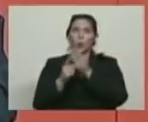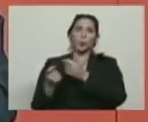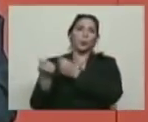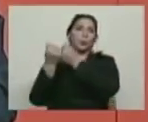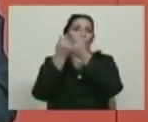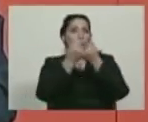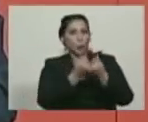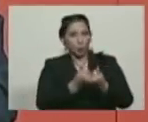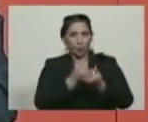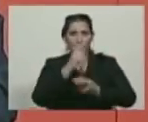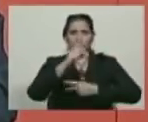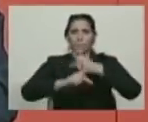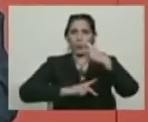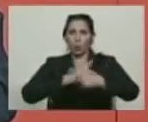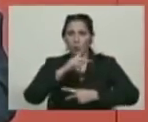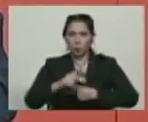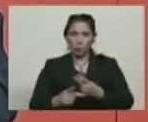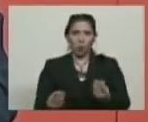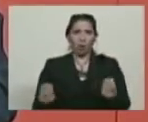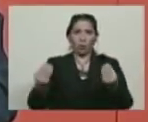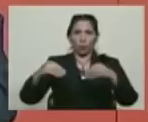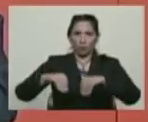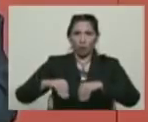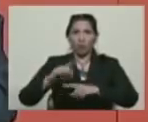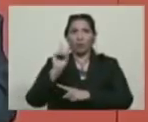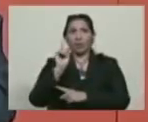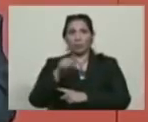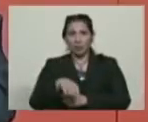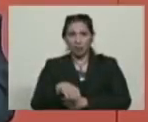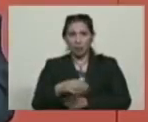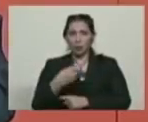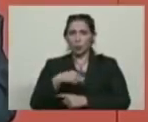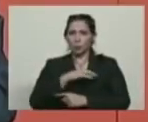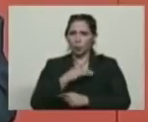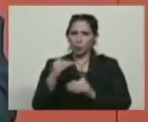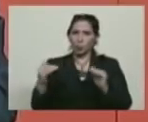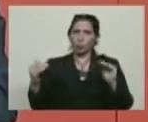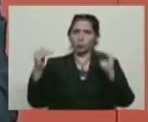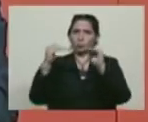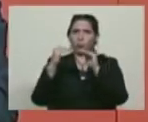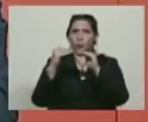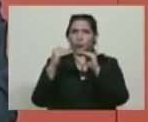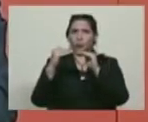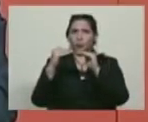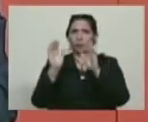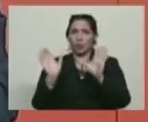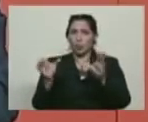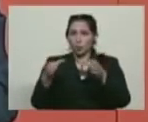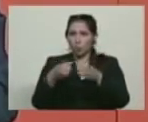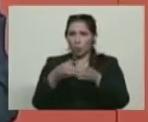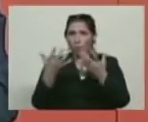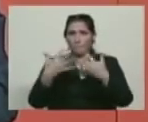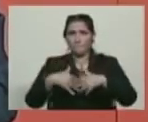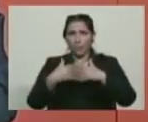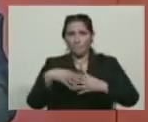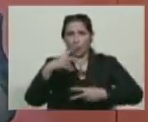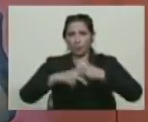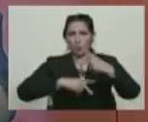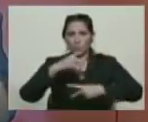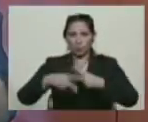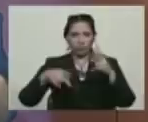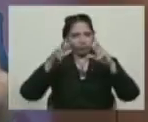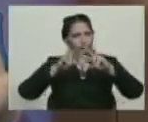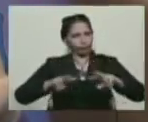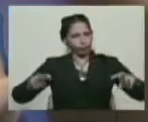de estos productos acordados y además hemos establecido con estos sectores productivos la revisión